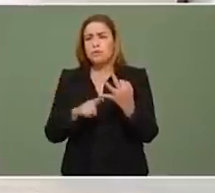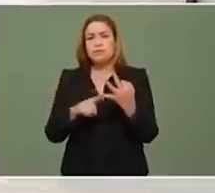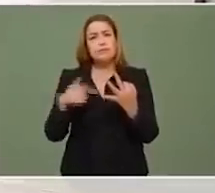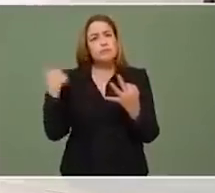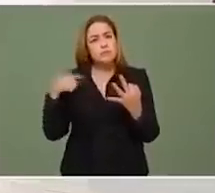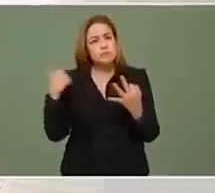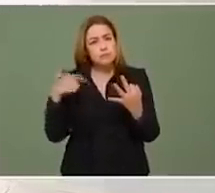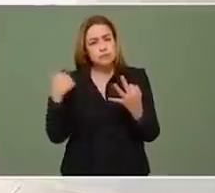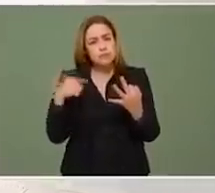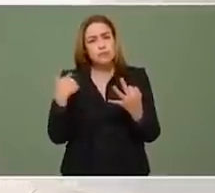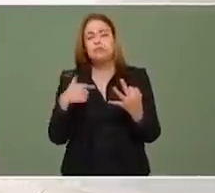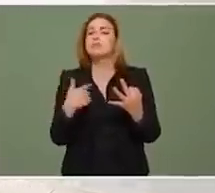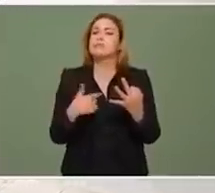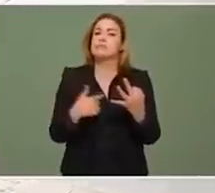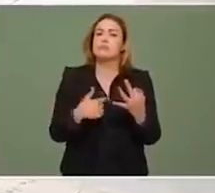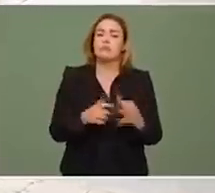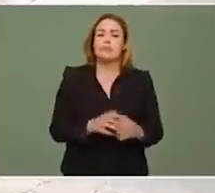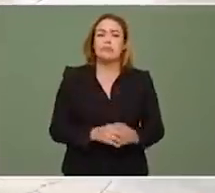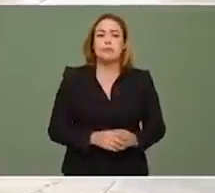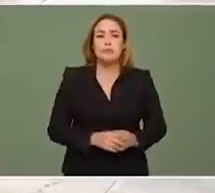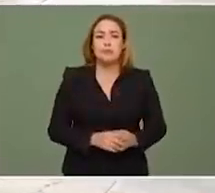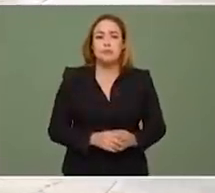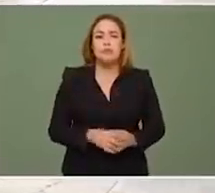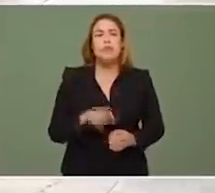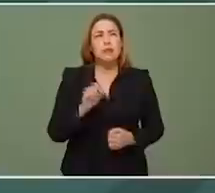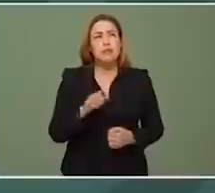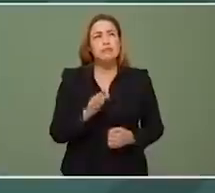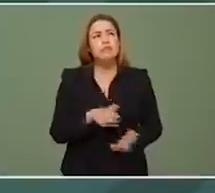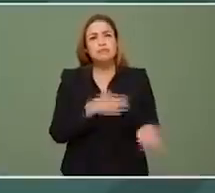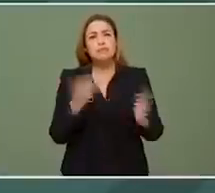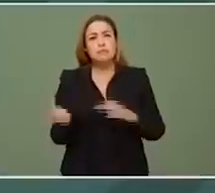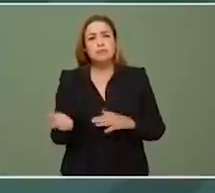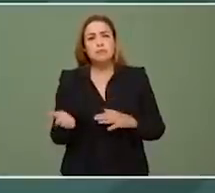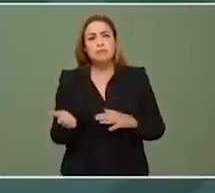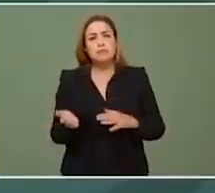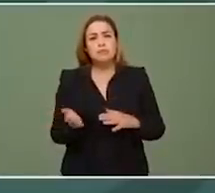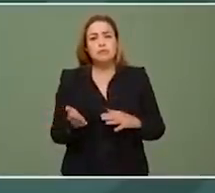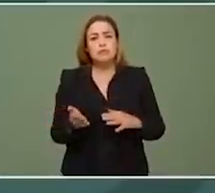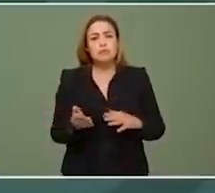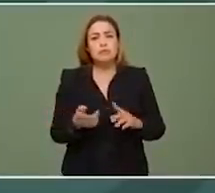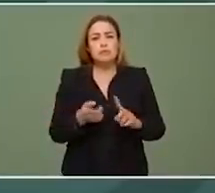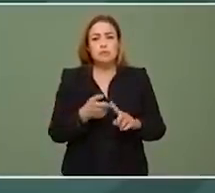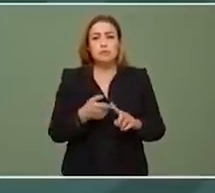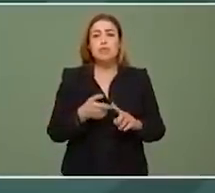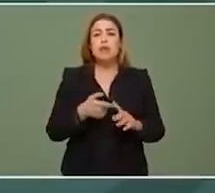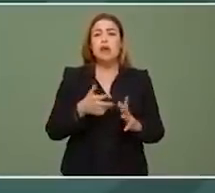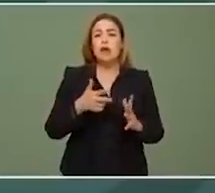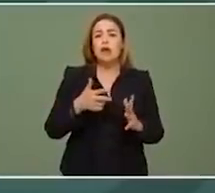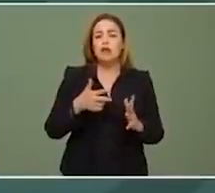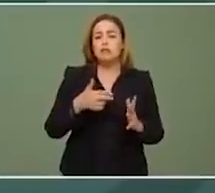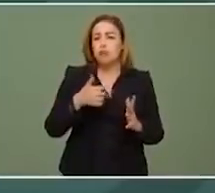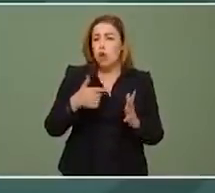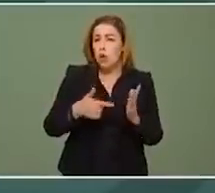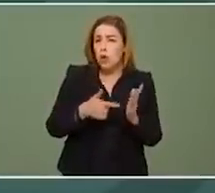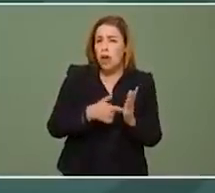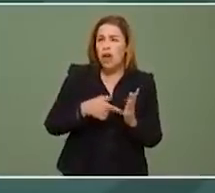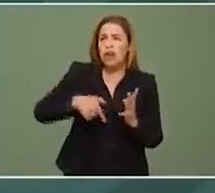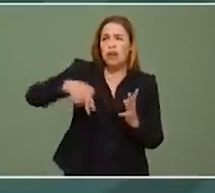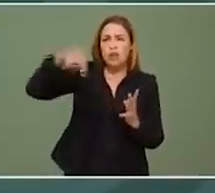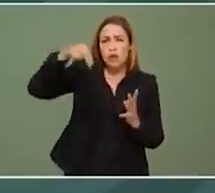occidente y la la región del norte con sede en monterrey